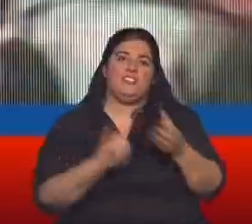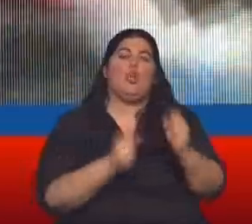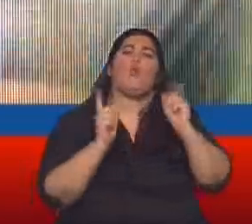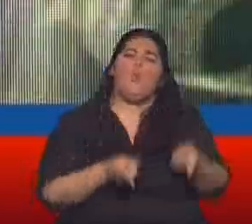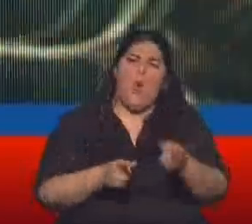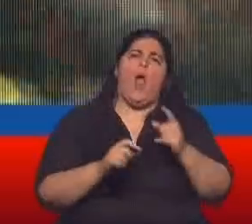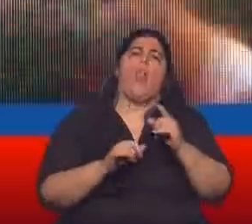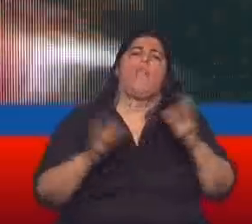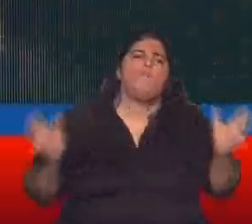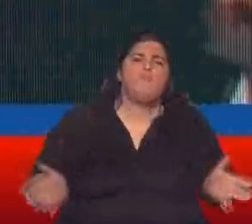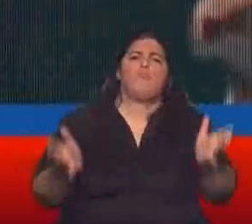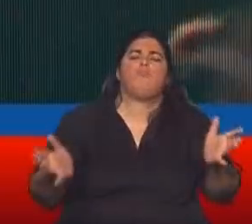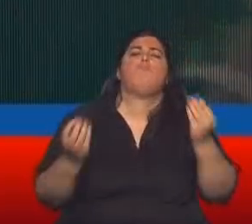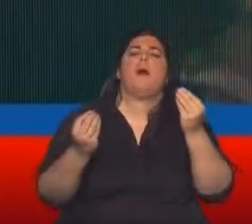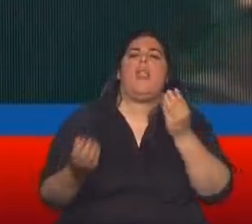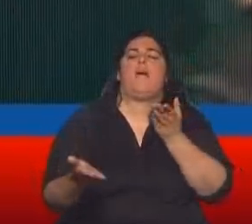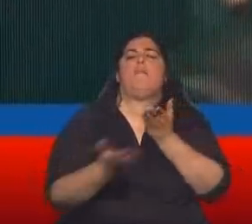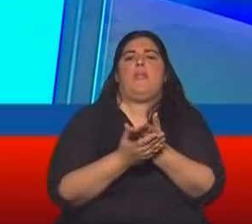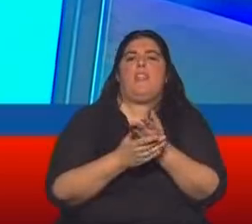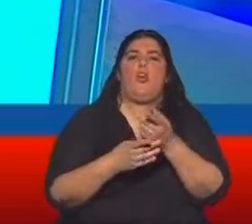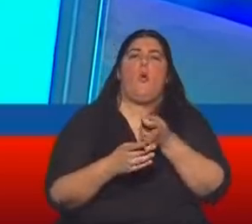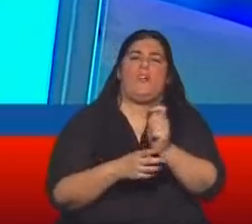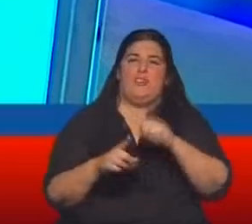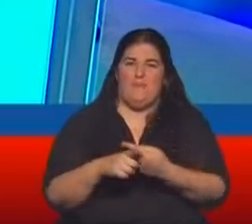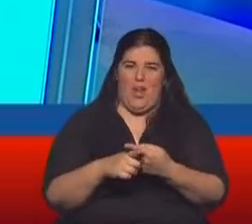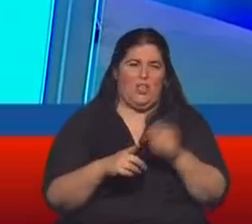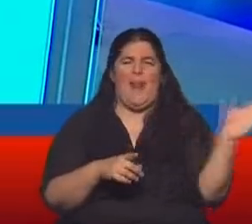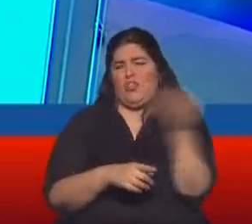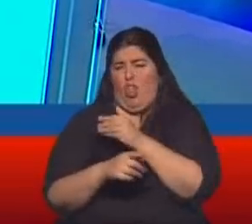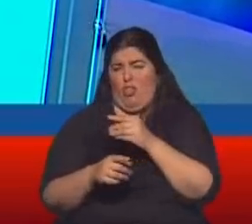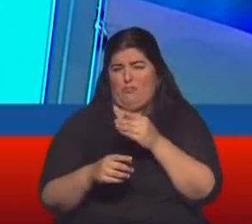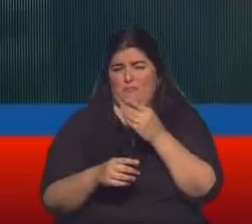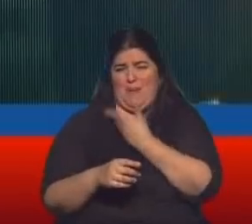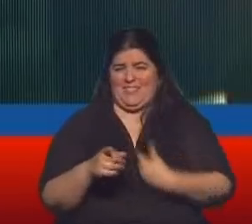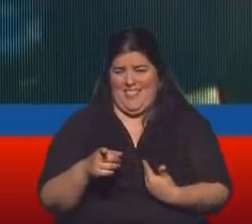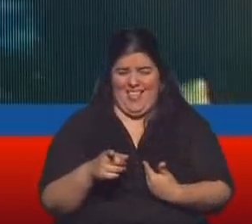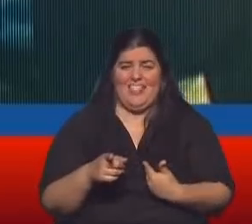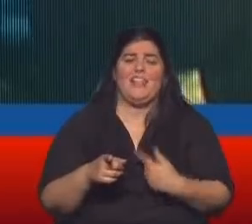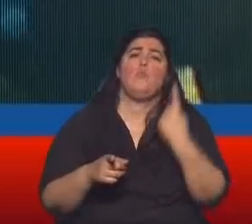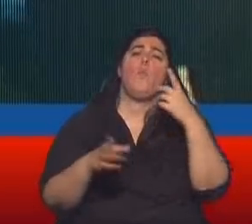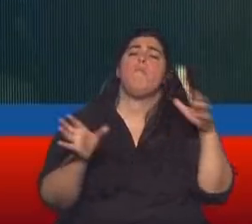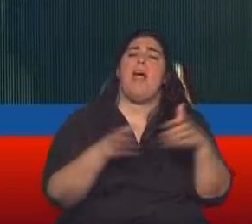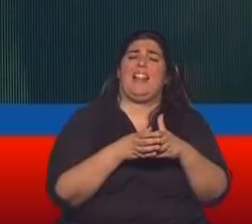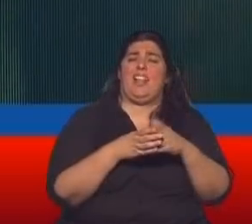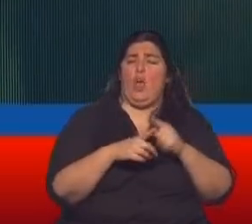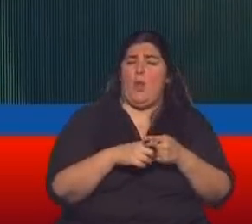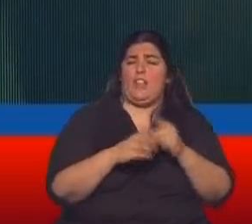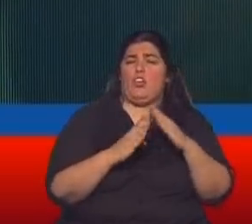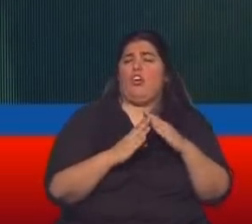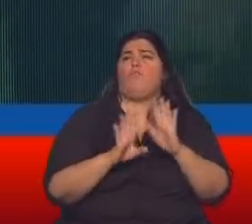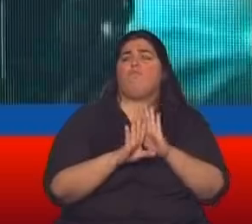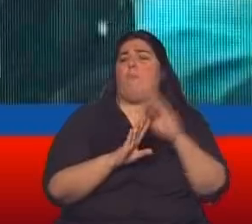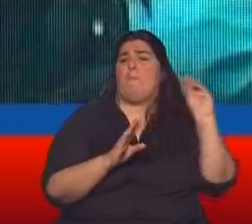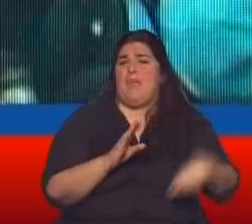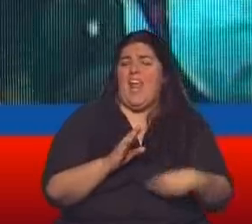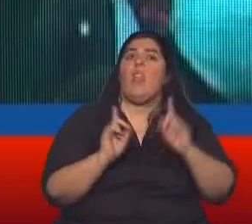impulsar todos los impeachment contra todos los presidentes. Y complicar la vida a quien sea, claro. Efectivamente, vos tenés un partido que queda fuera del juego político presidencial, digamos, porque pierde las elecciones, pero tiene